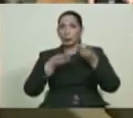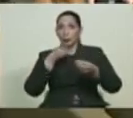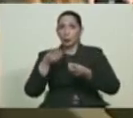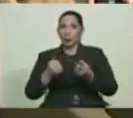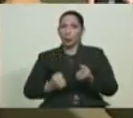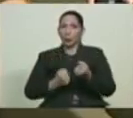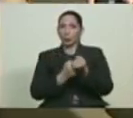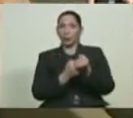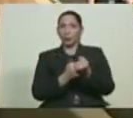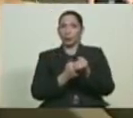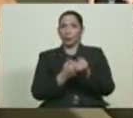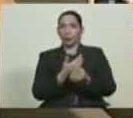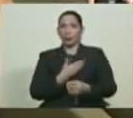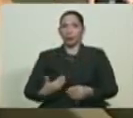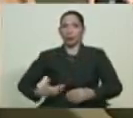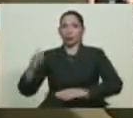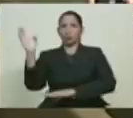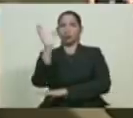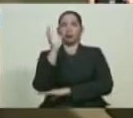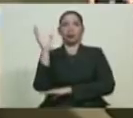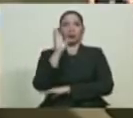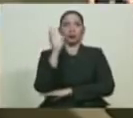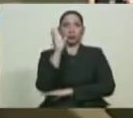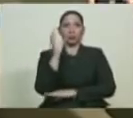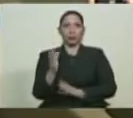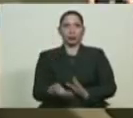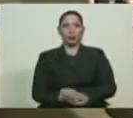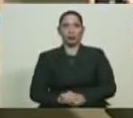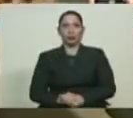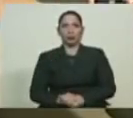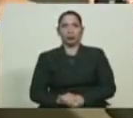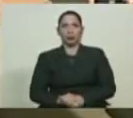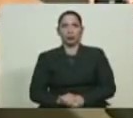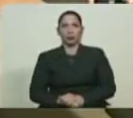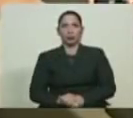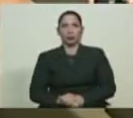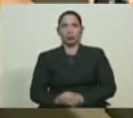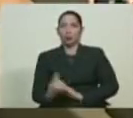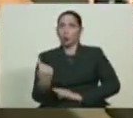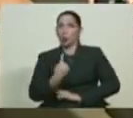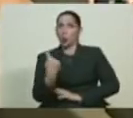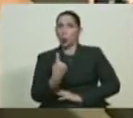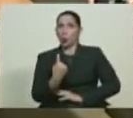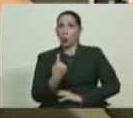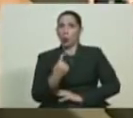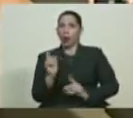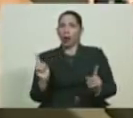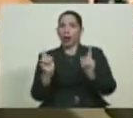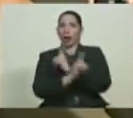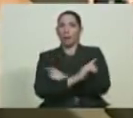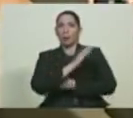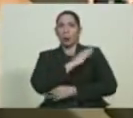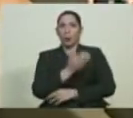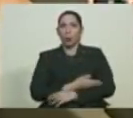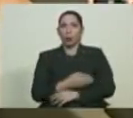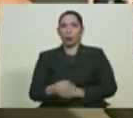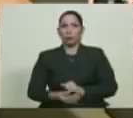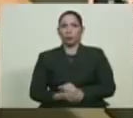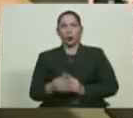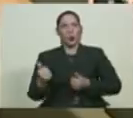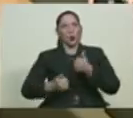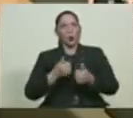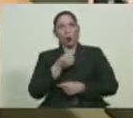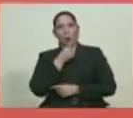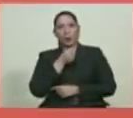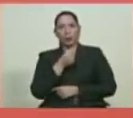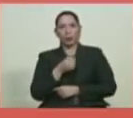de Colombia, el mandatario Duque, quien decía que la única salida sería un cambio de poder. Yo le pregunto al Sol de Hoy, ¿cuál es su opinión al